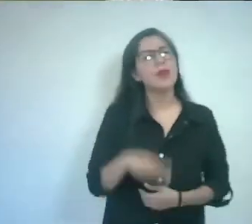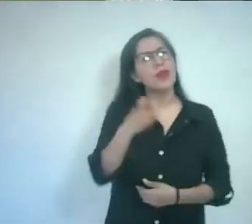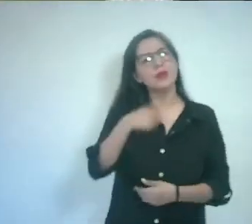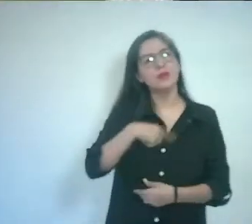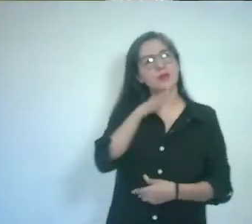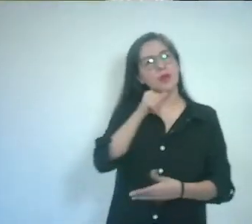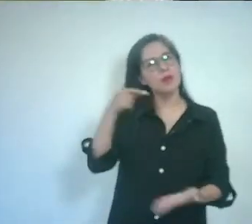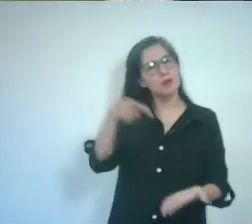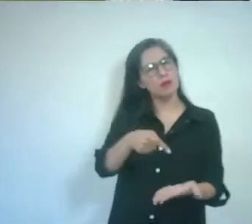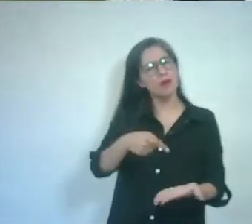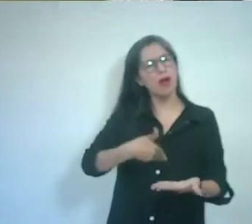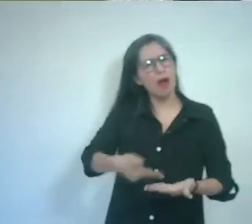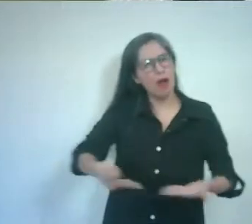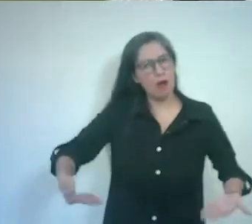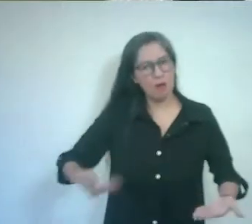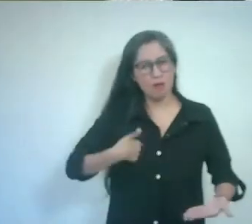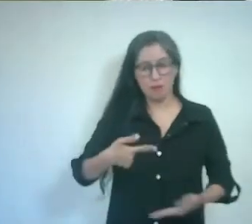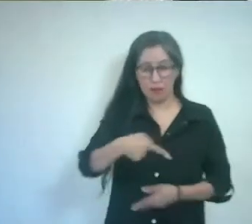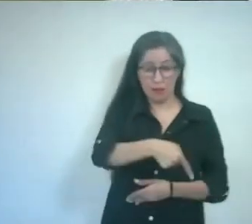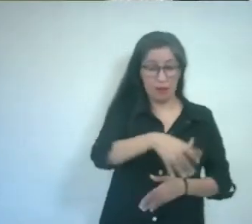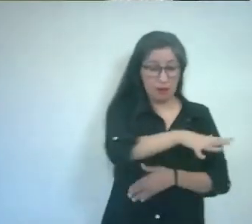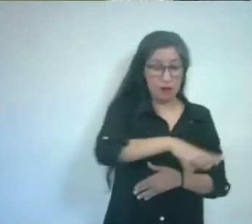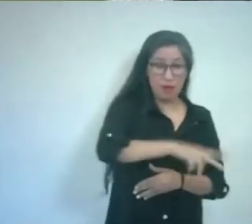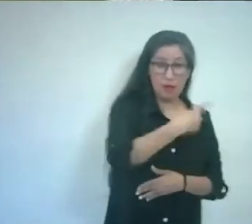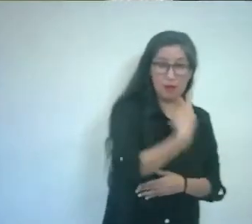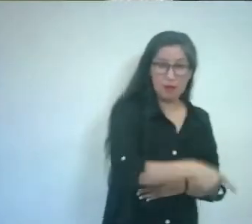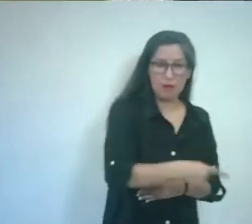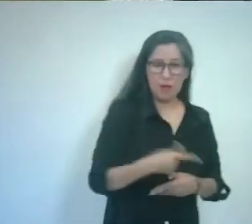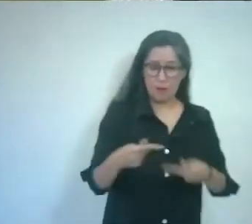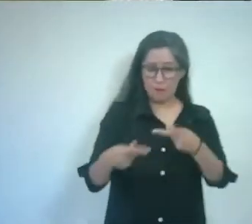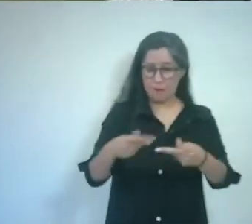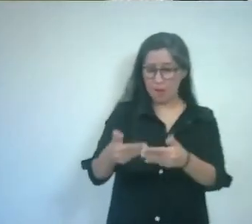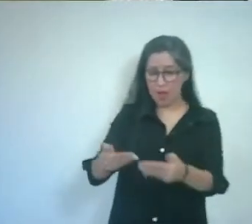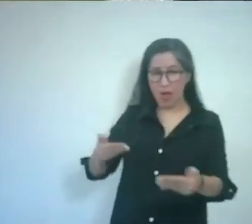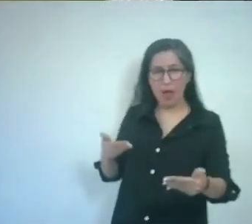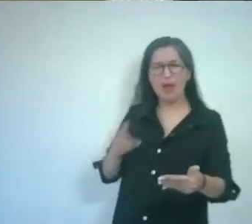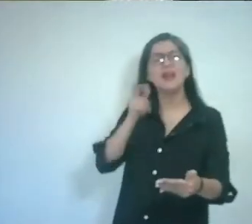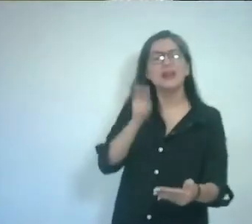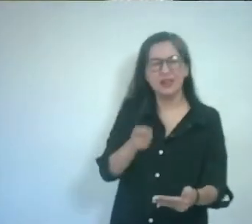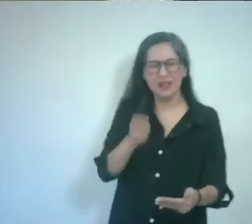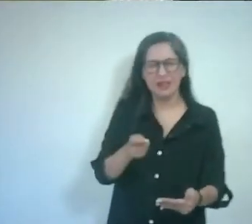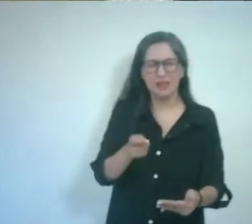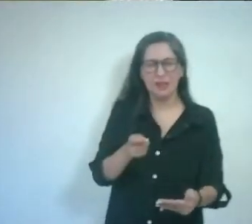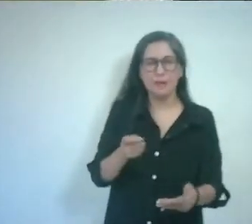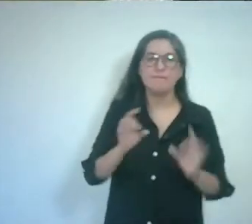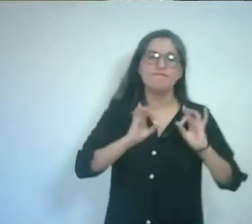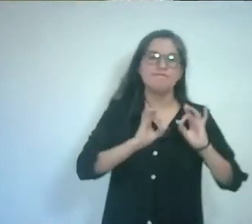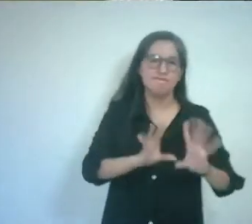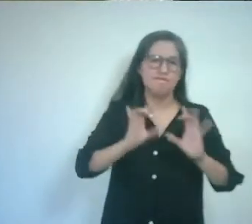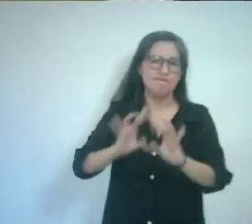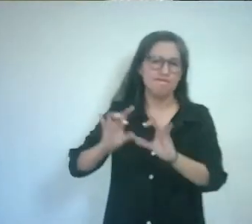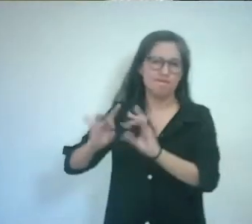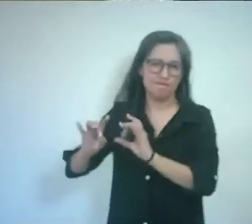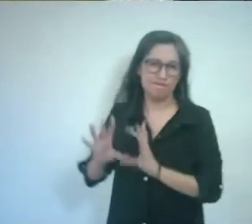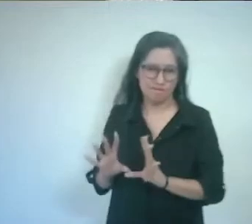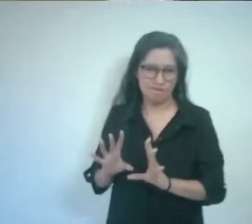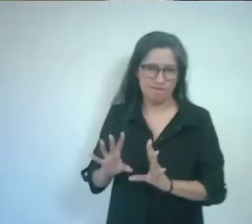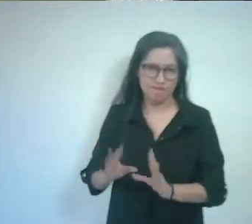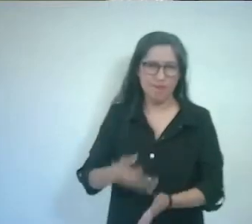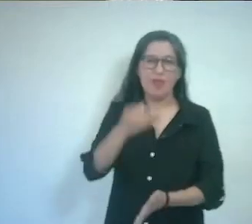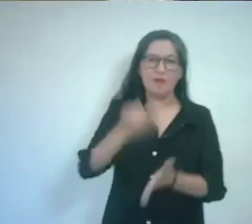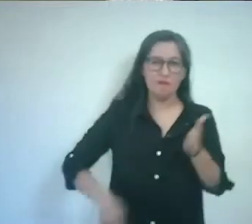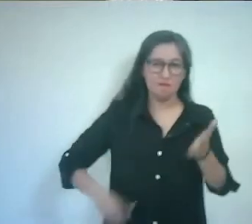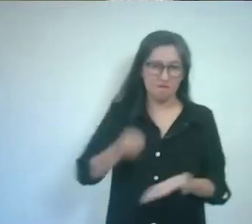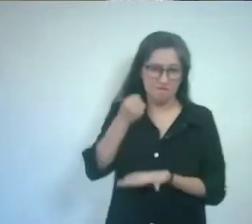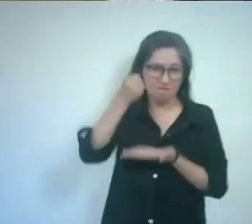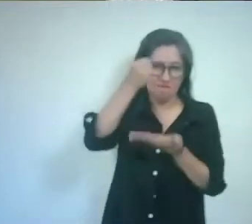señalar que este proceso electoral local, en su etapa de preparación, estuvo marcado por una serie de indefiniciones, falta de